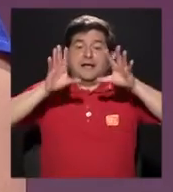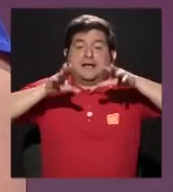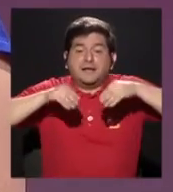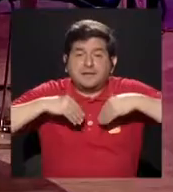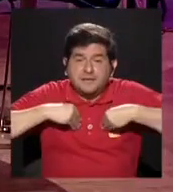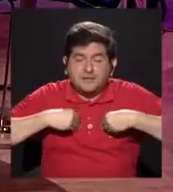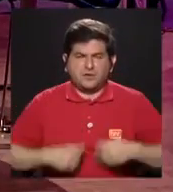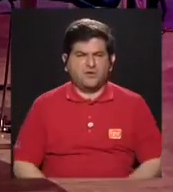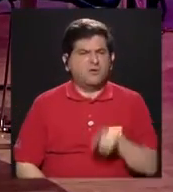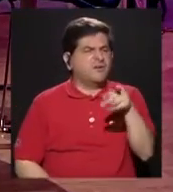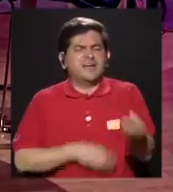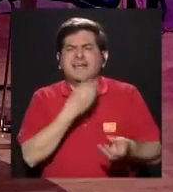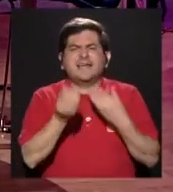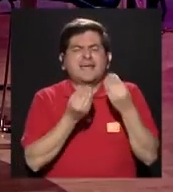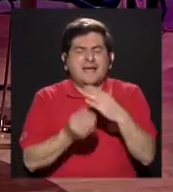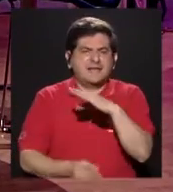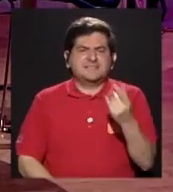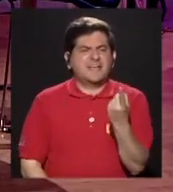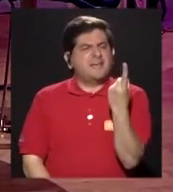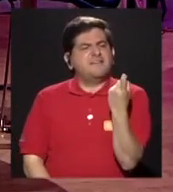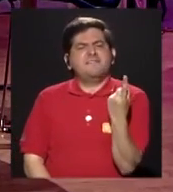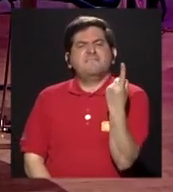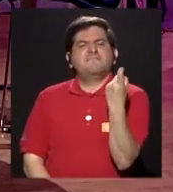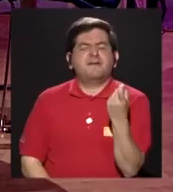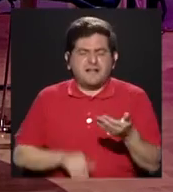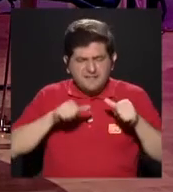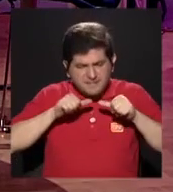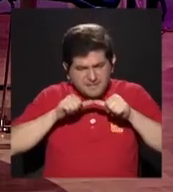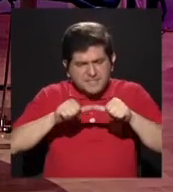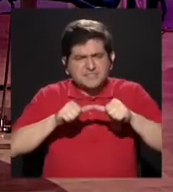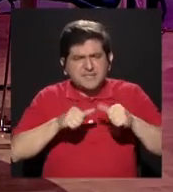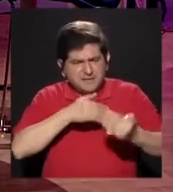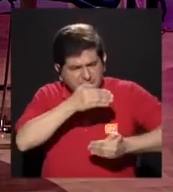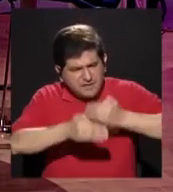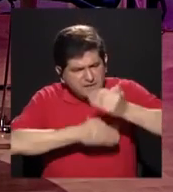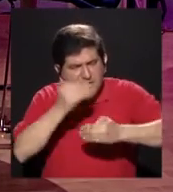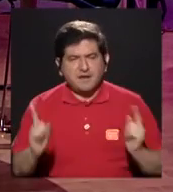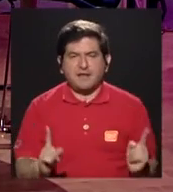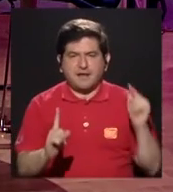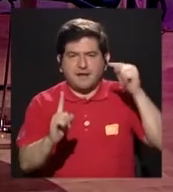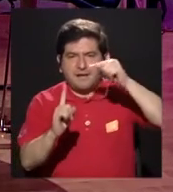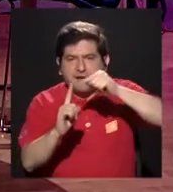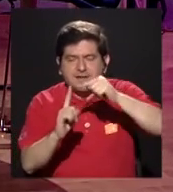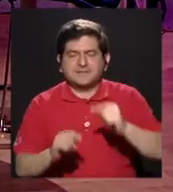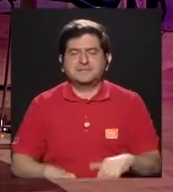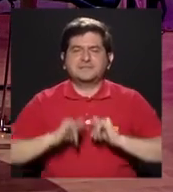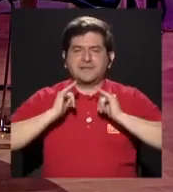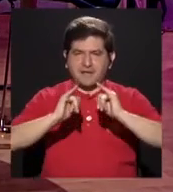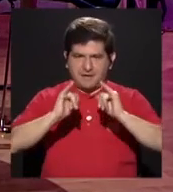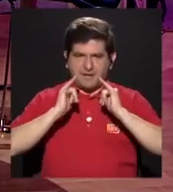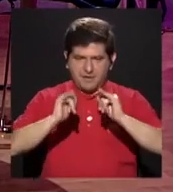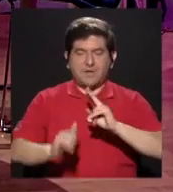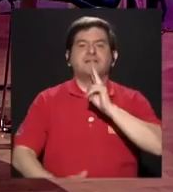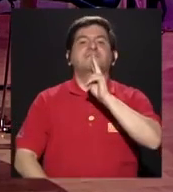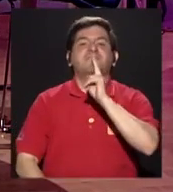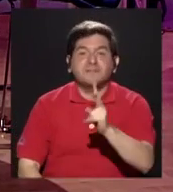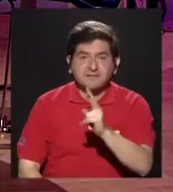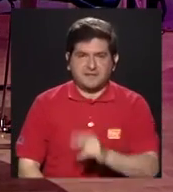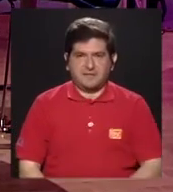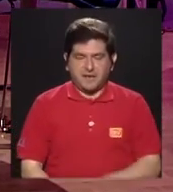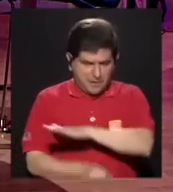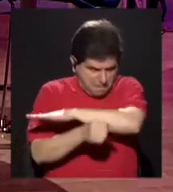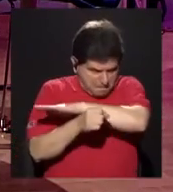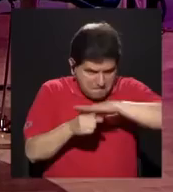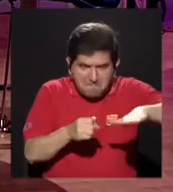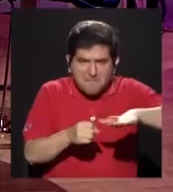que está haciendo el dínamo y cuánto más falta caminar verdad para llegar a esa igualdad real igualdad plena